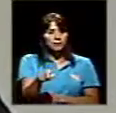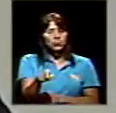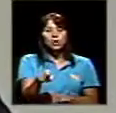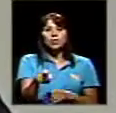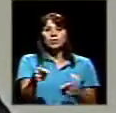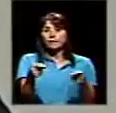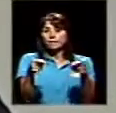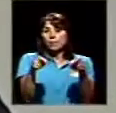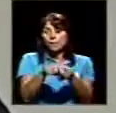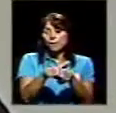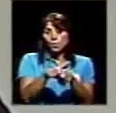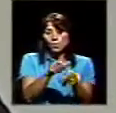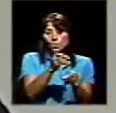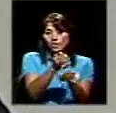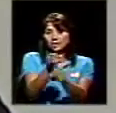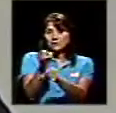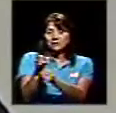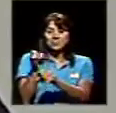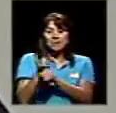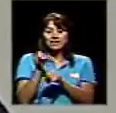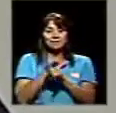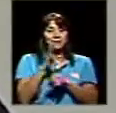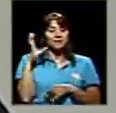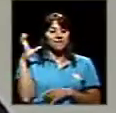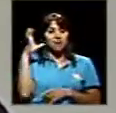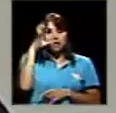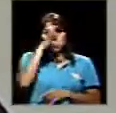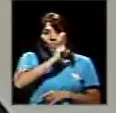instancia antes de que esta administración termine. Parece